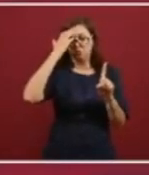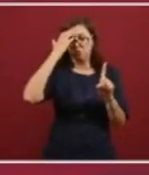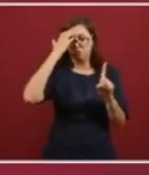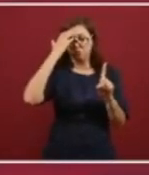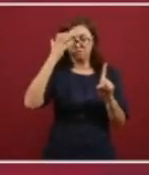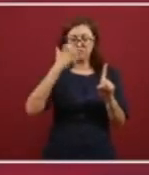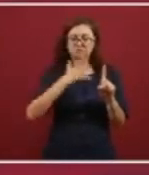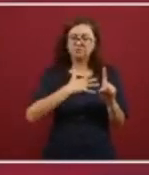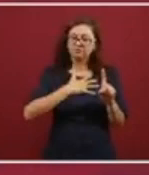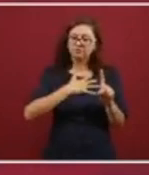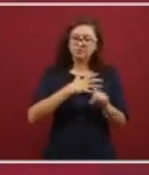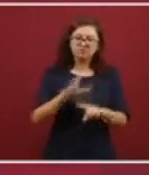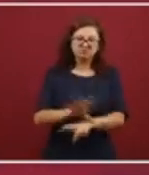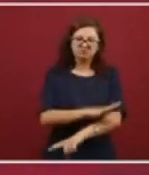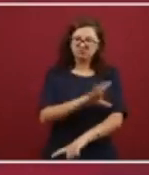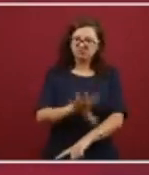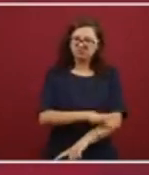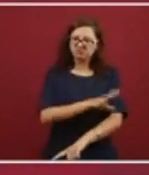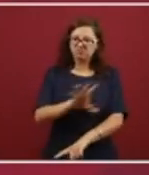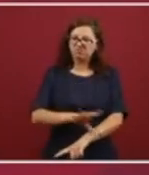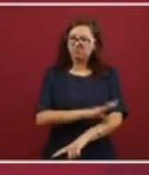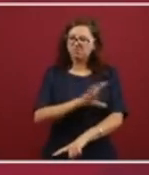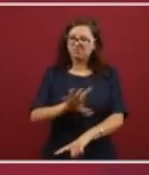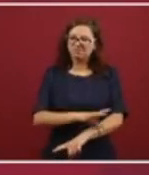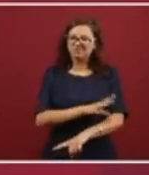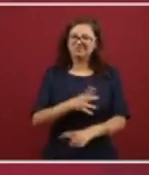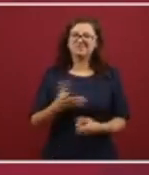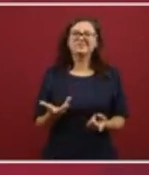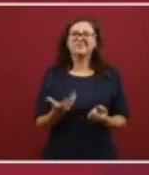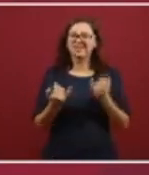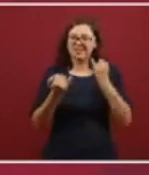de pasión, del trópico.